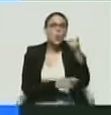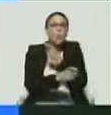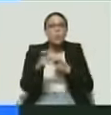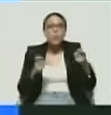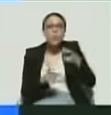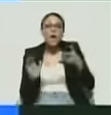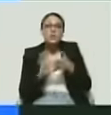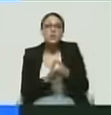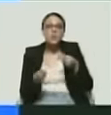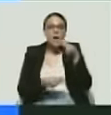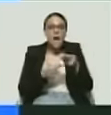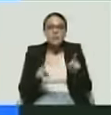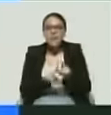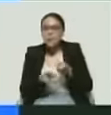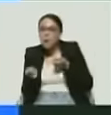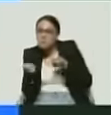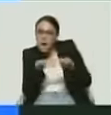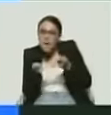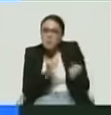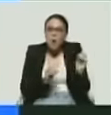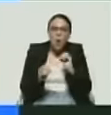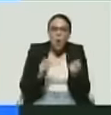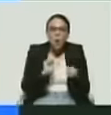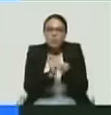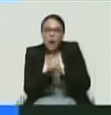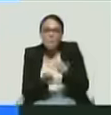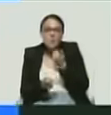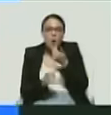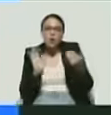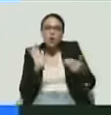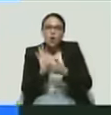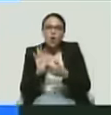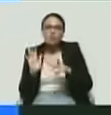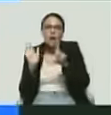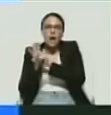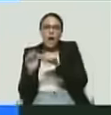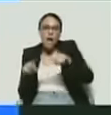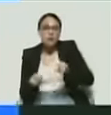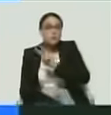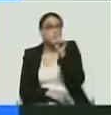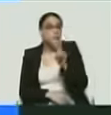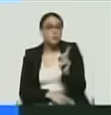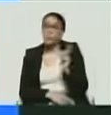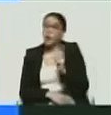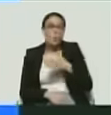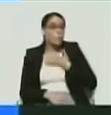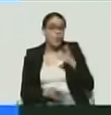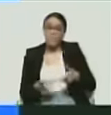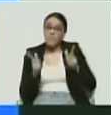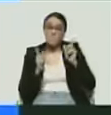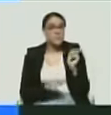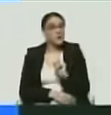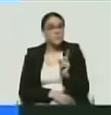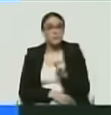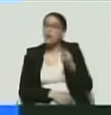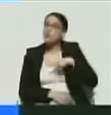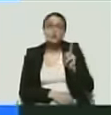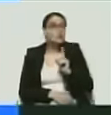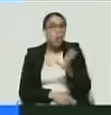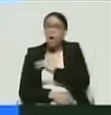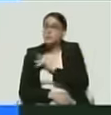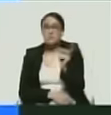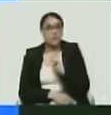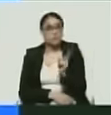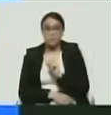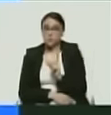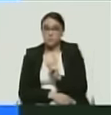torcer el devenir constitucional de un país. Eso es absolutamente inaceptable. ¿Cómo